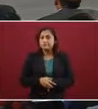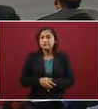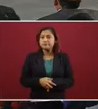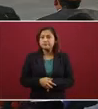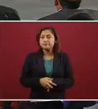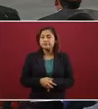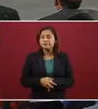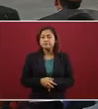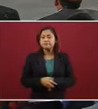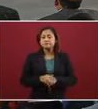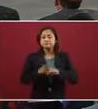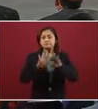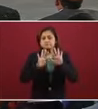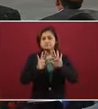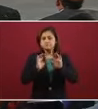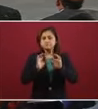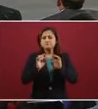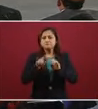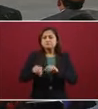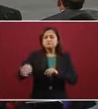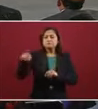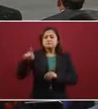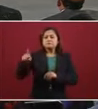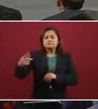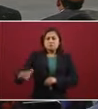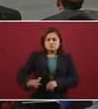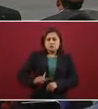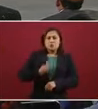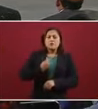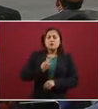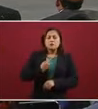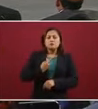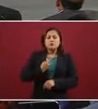Si me preguntan, después del pueblo de México,